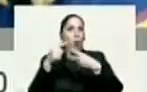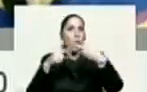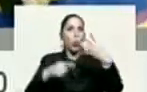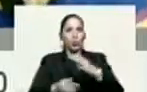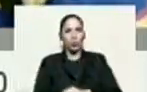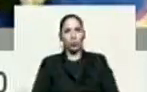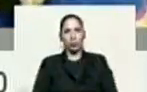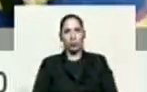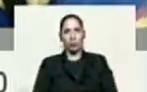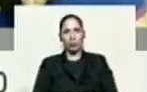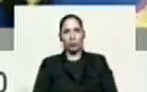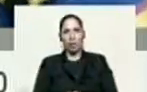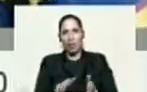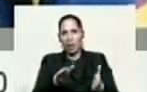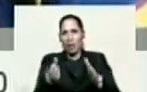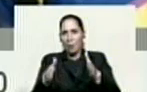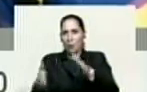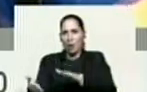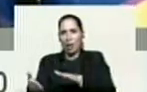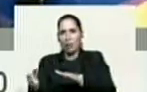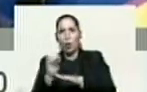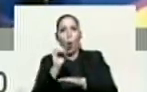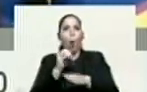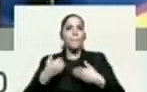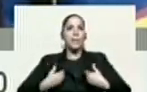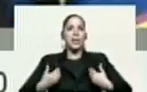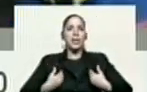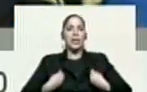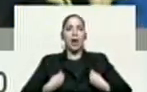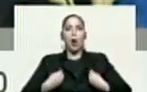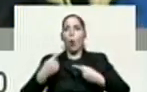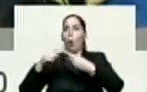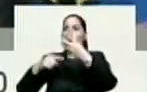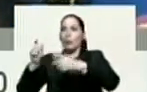Hablar de la muerte o de la vida de los demás.